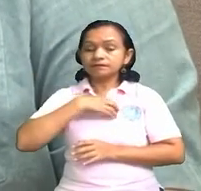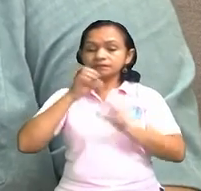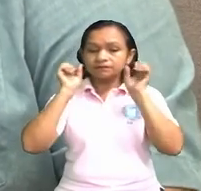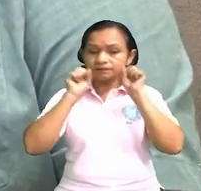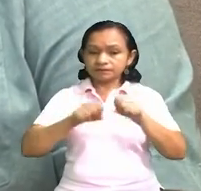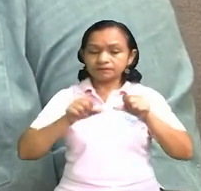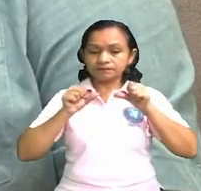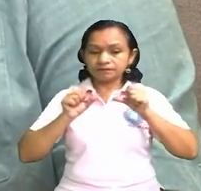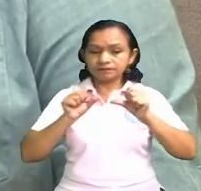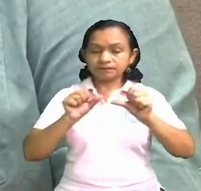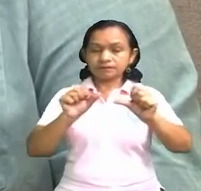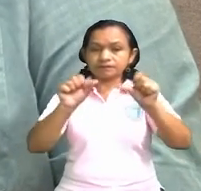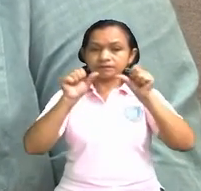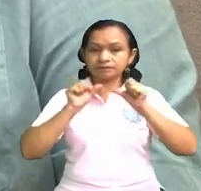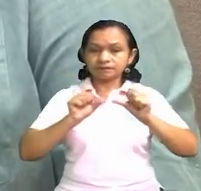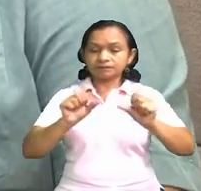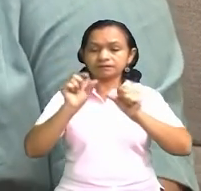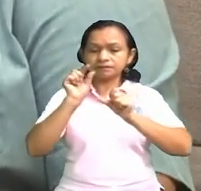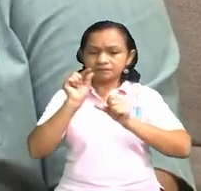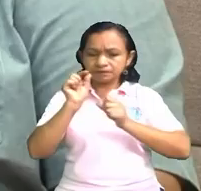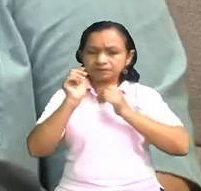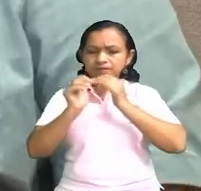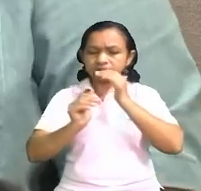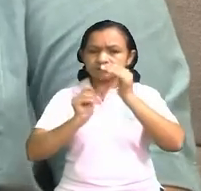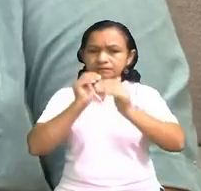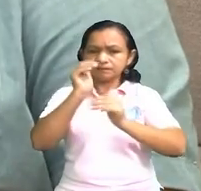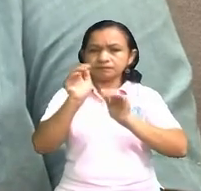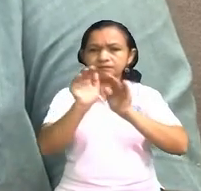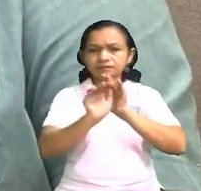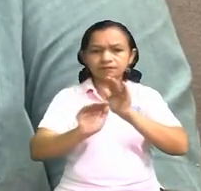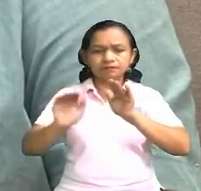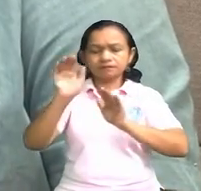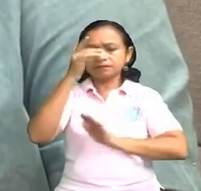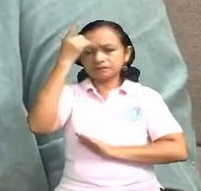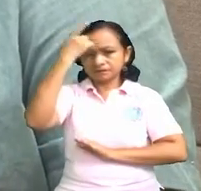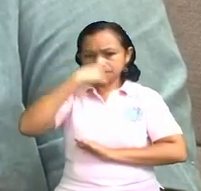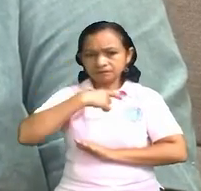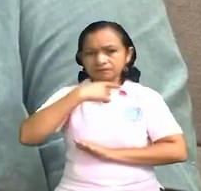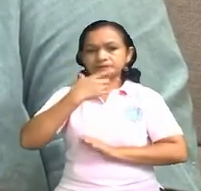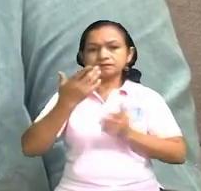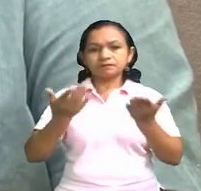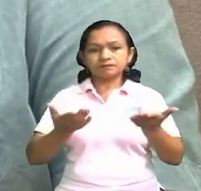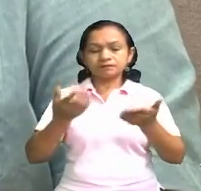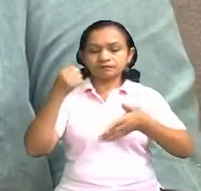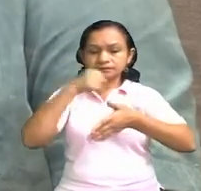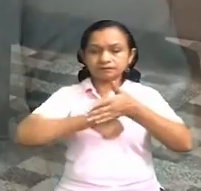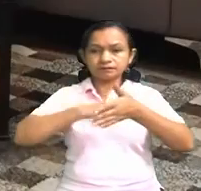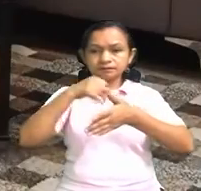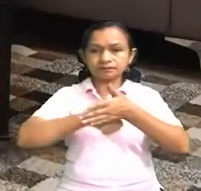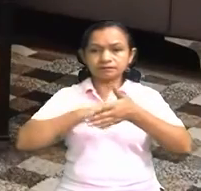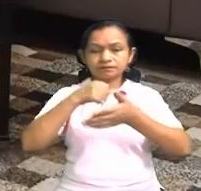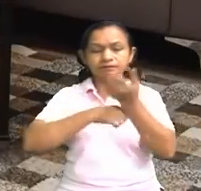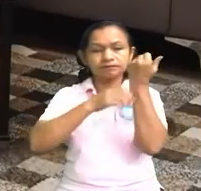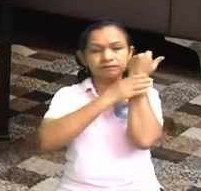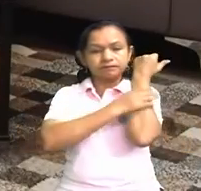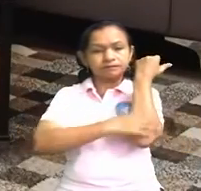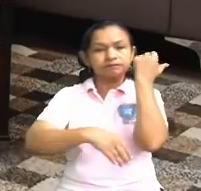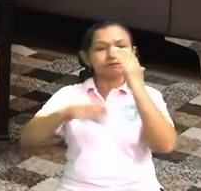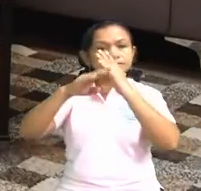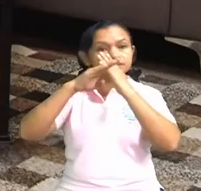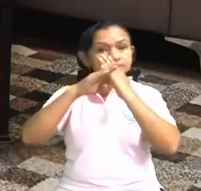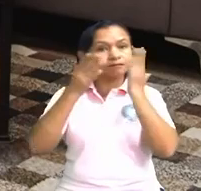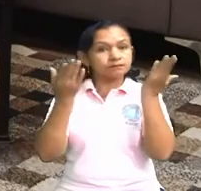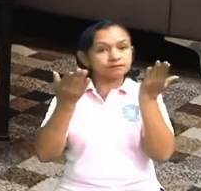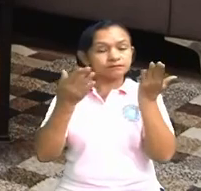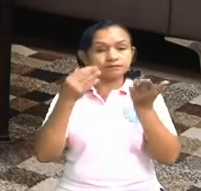vayamos avanzando poco a poco, pero con paso firme en la lucha contra la pobreza. Y sin duda